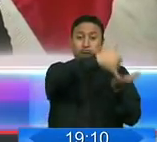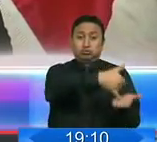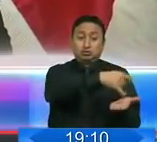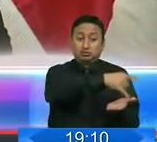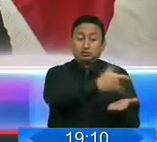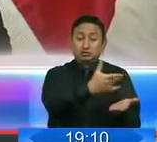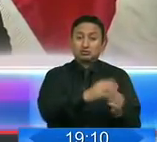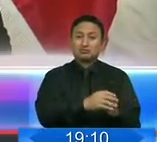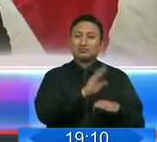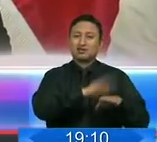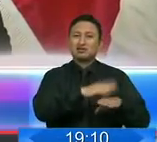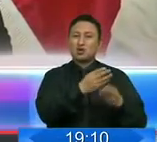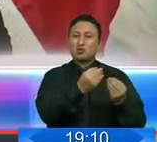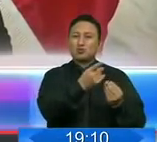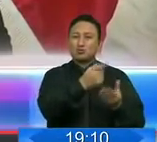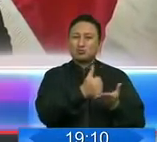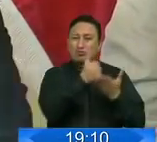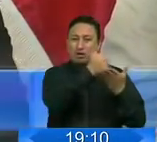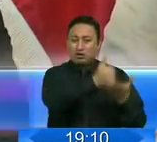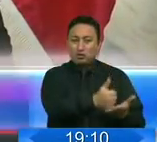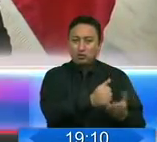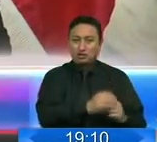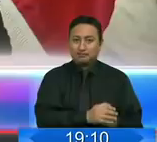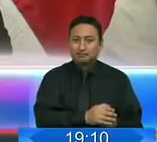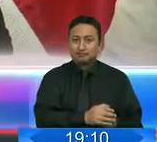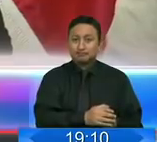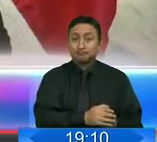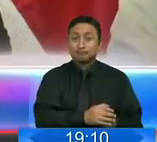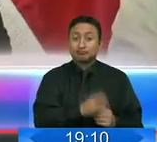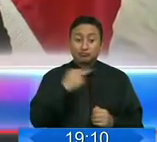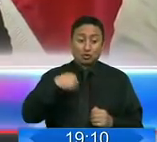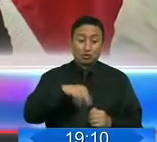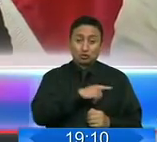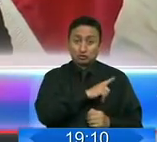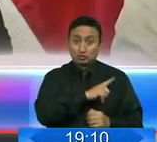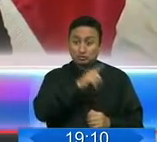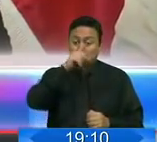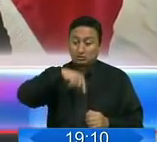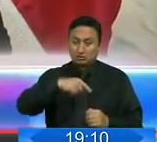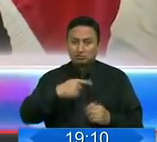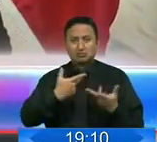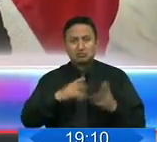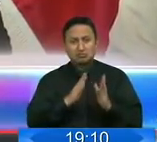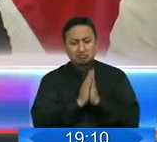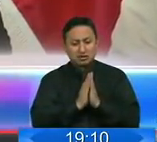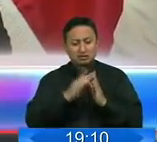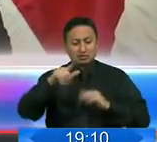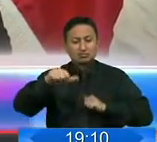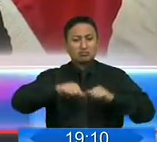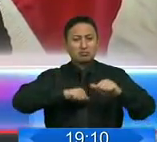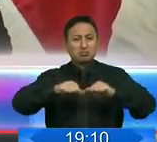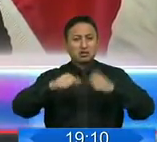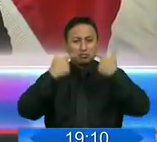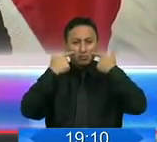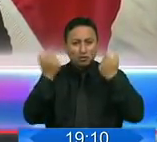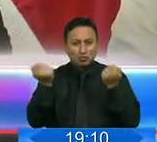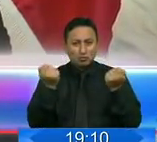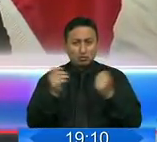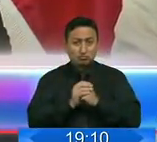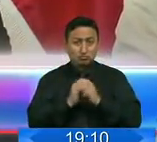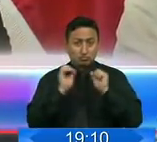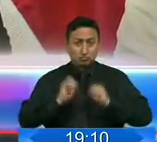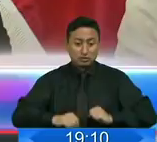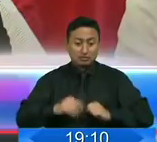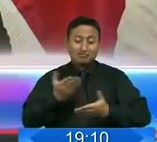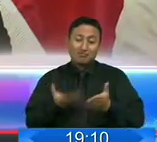tan interesantes, en donde nosotros queremos también hacer una administración en la que